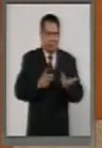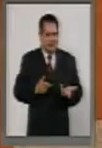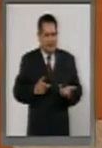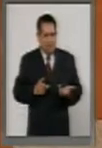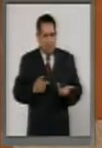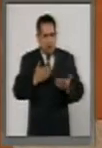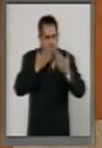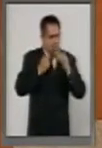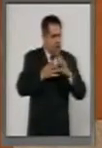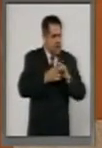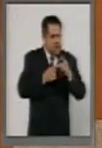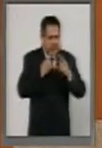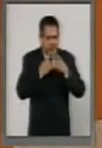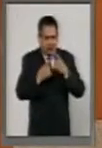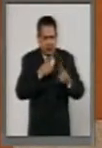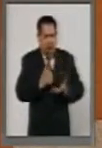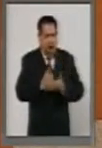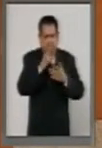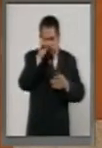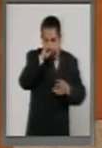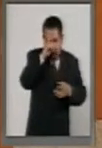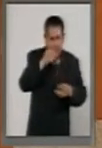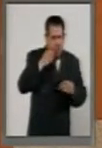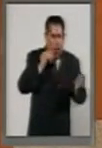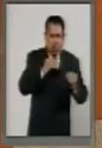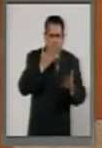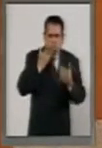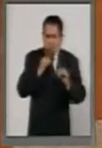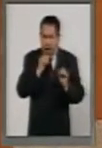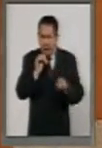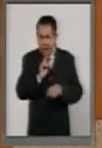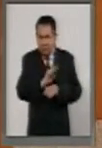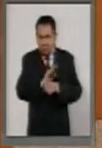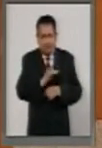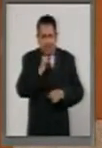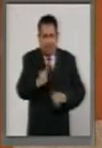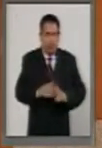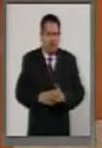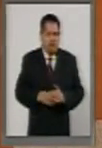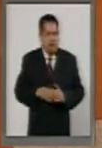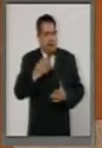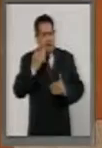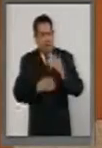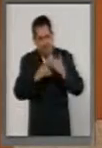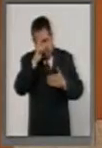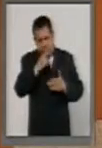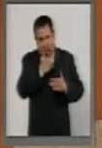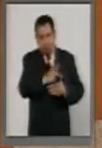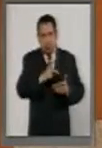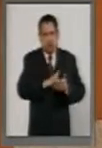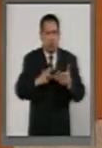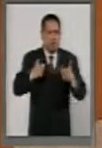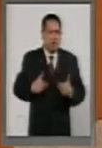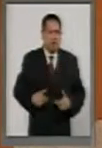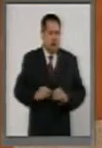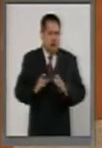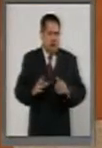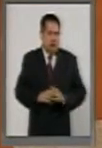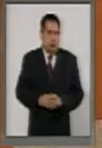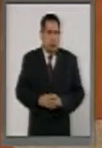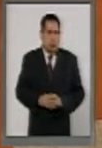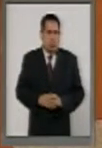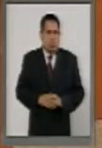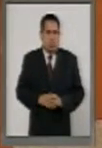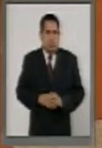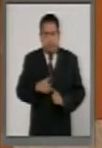contar previamente con asesoría legal, vulnerando sus derechos humanos, sin lugar a dudas.